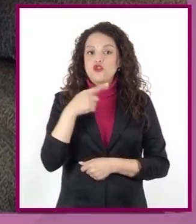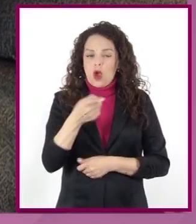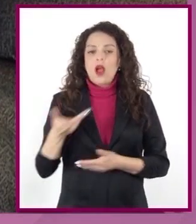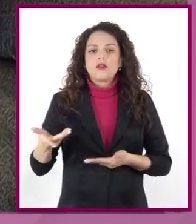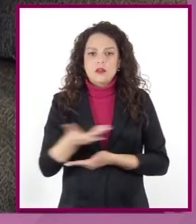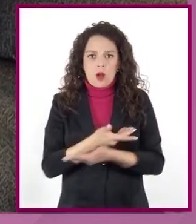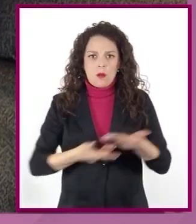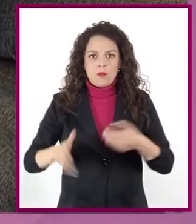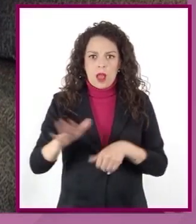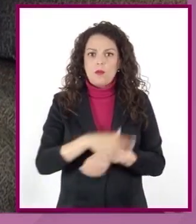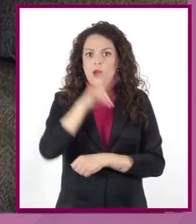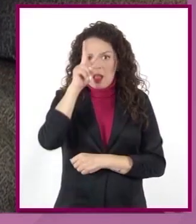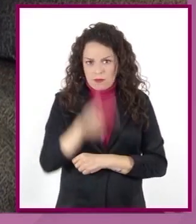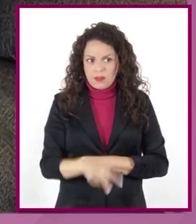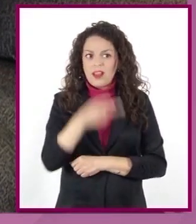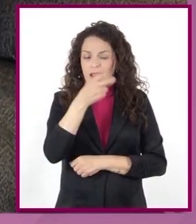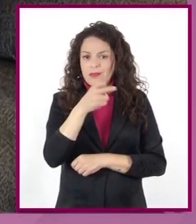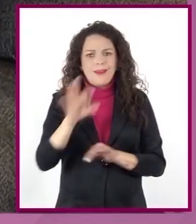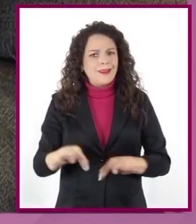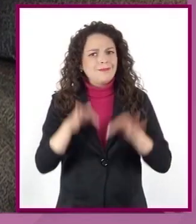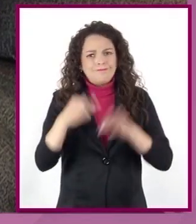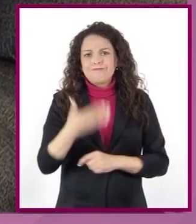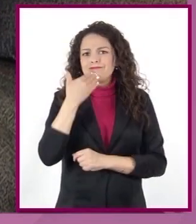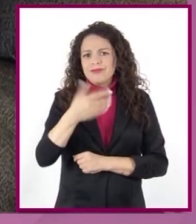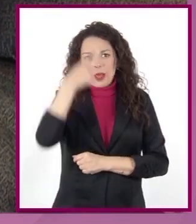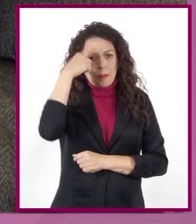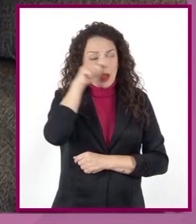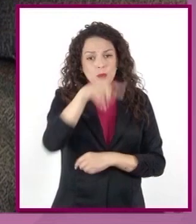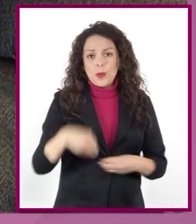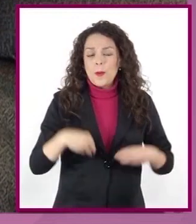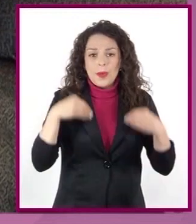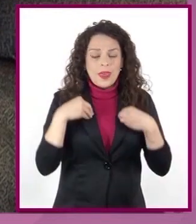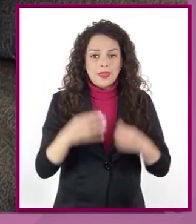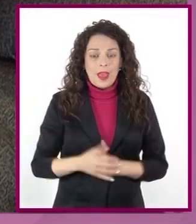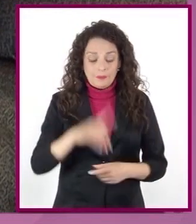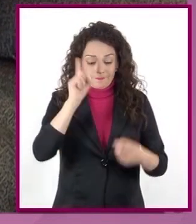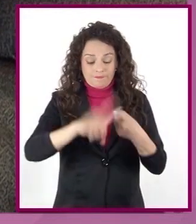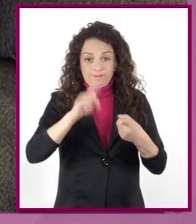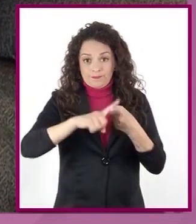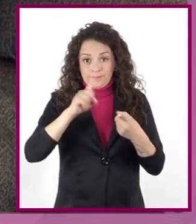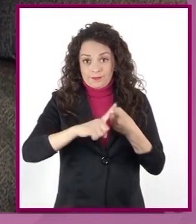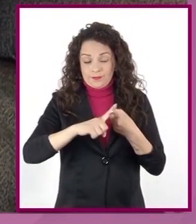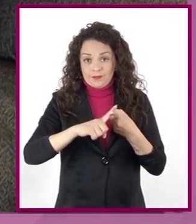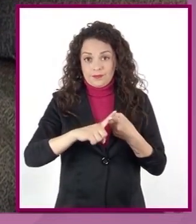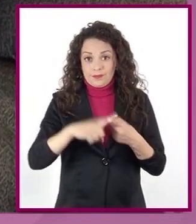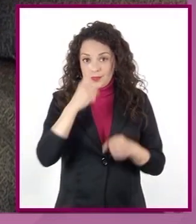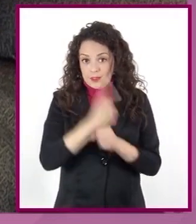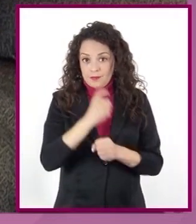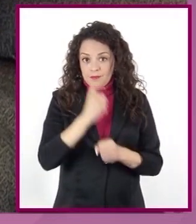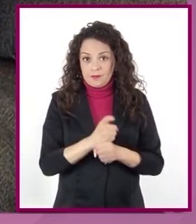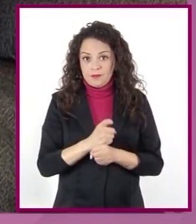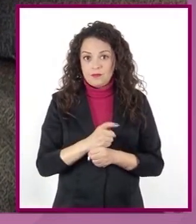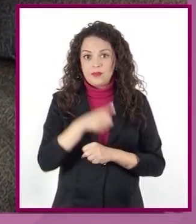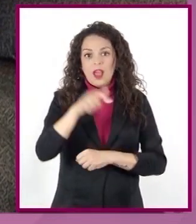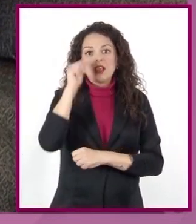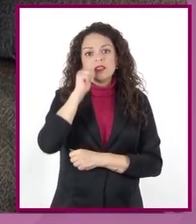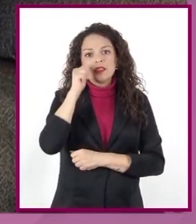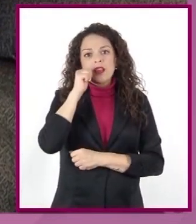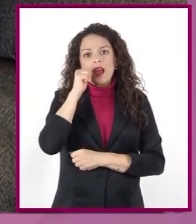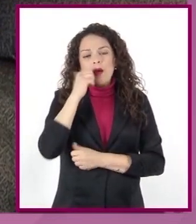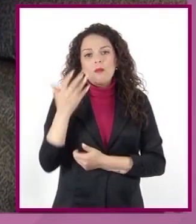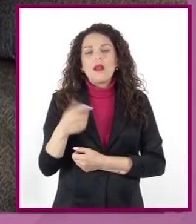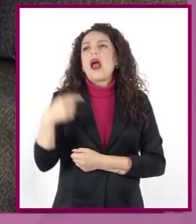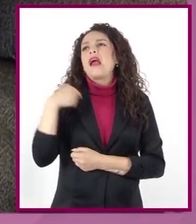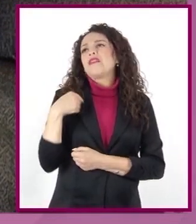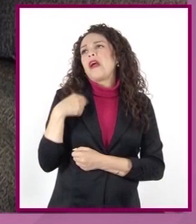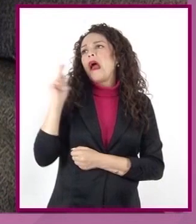que algo bueno pueden dejar para tu vida. Primer consejo, es que no te quejes tanto